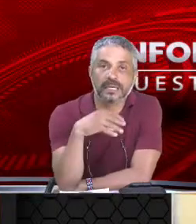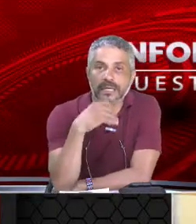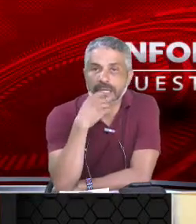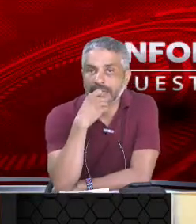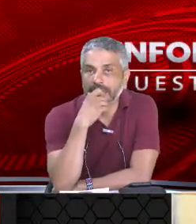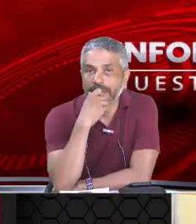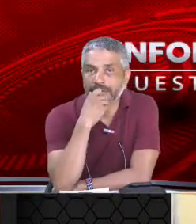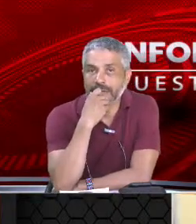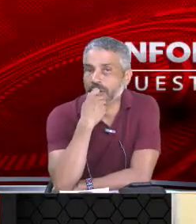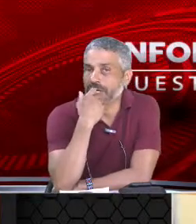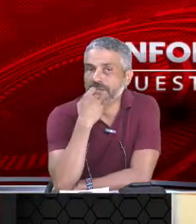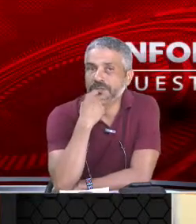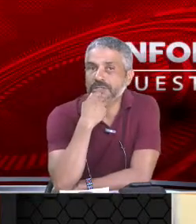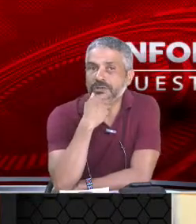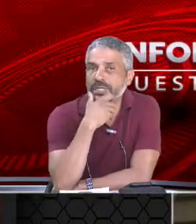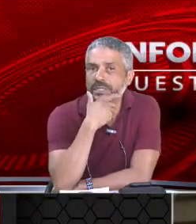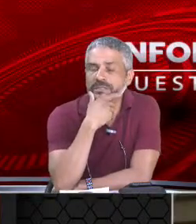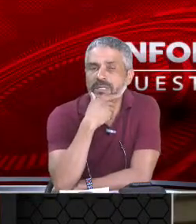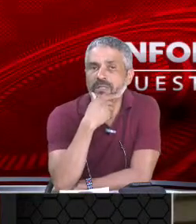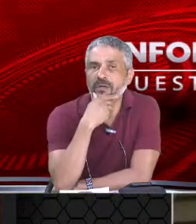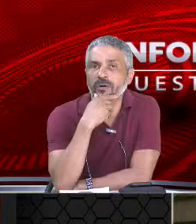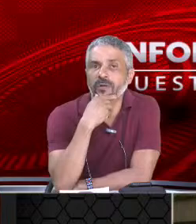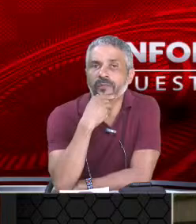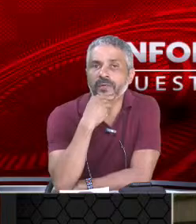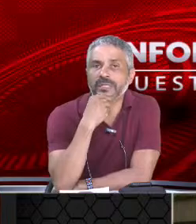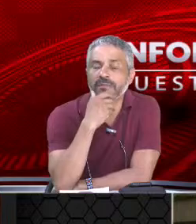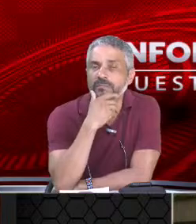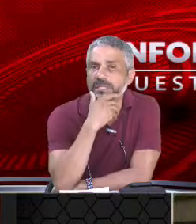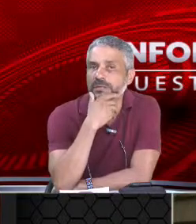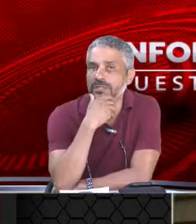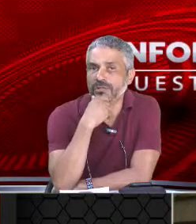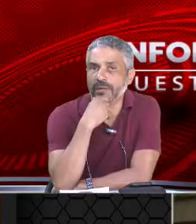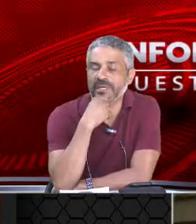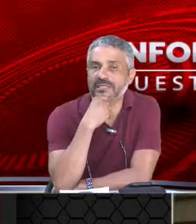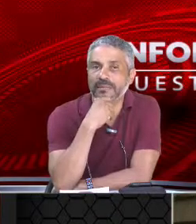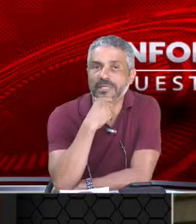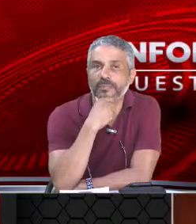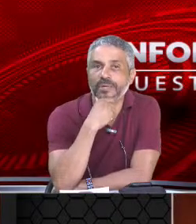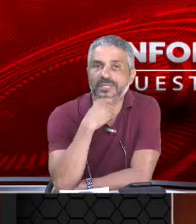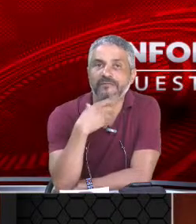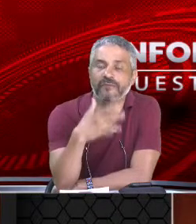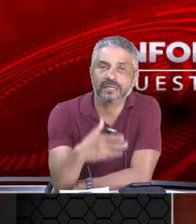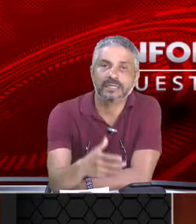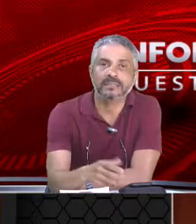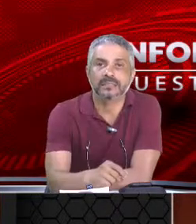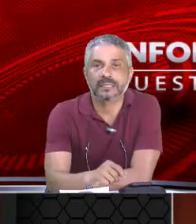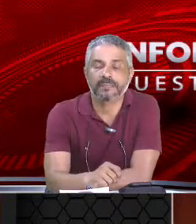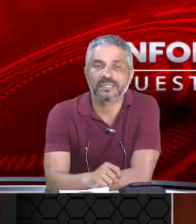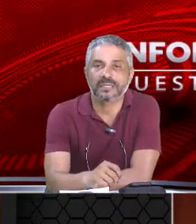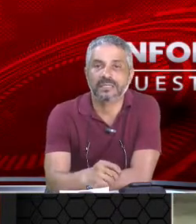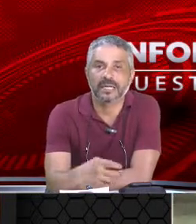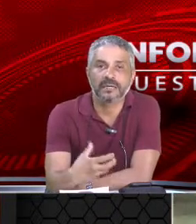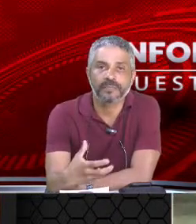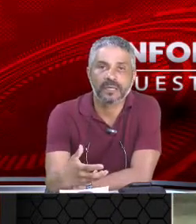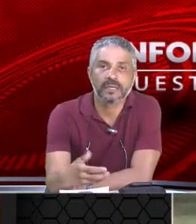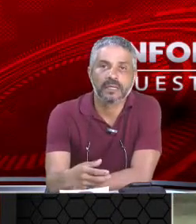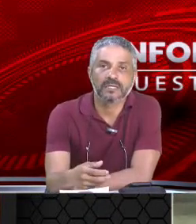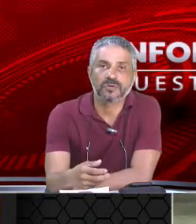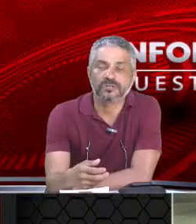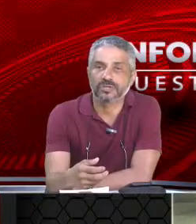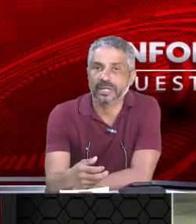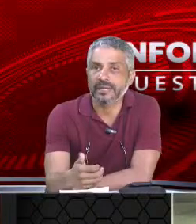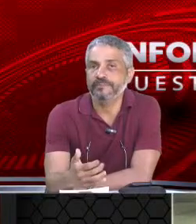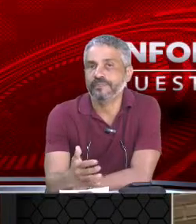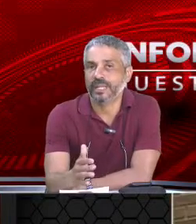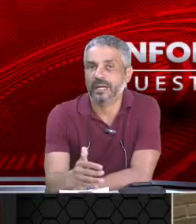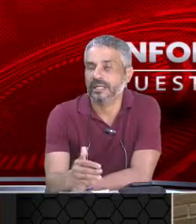Entonces, el Congreso nuestro viene siendo fuertemente cuestionado precisamente por esas fallas que presenta en